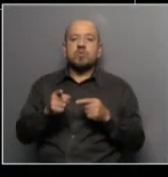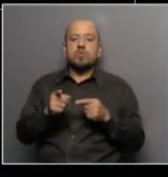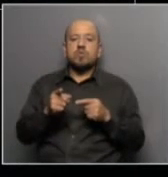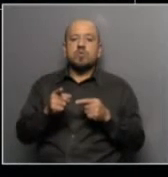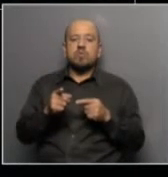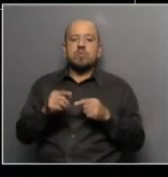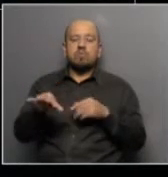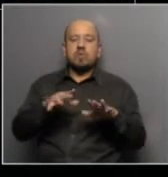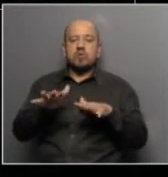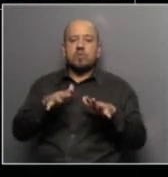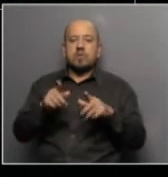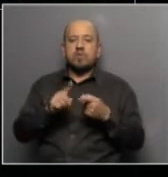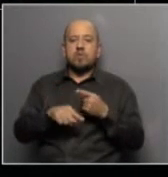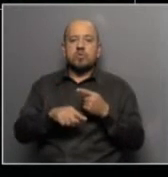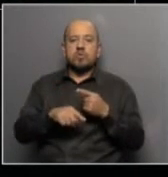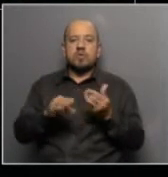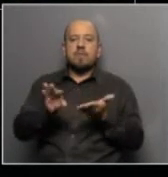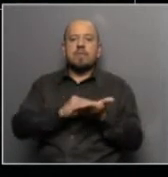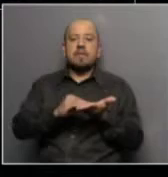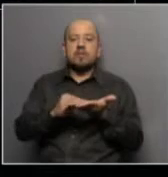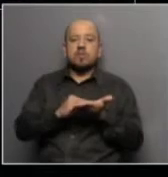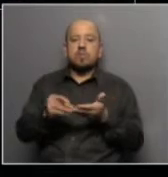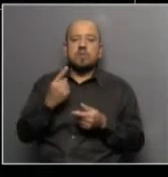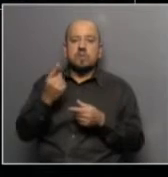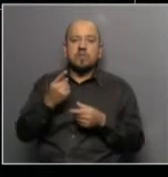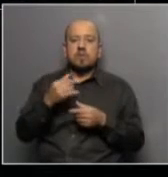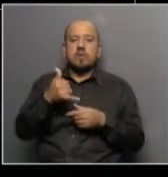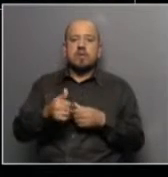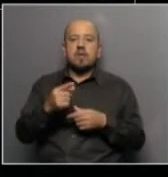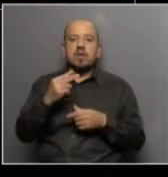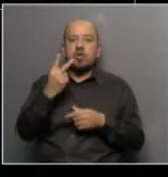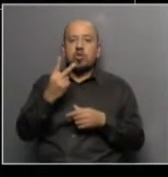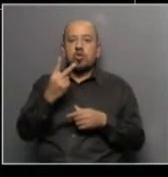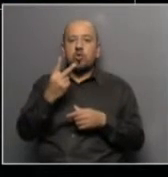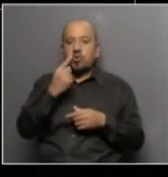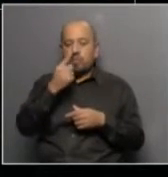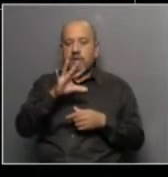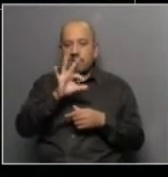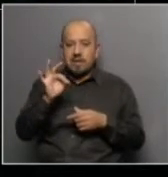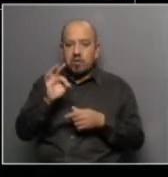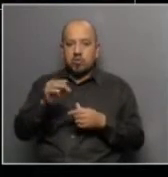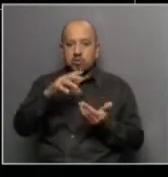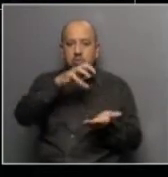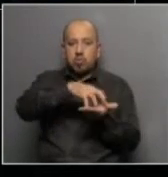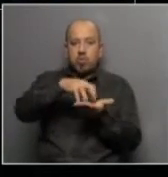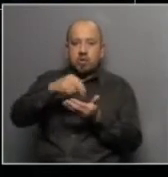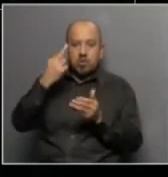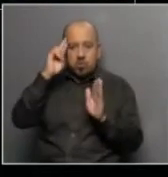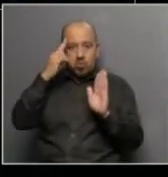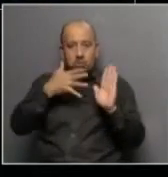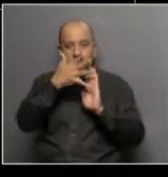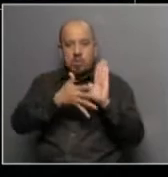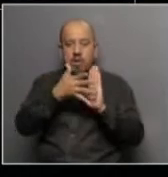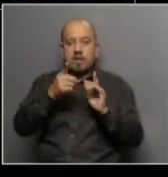daban que más o menos la administración central tiene 2.500 inmuebles, esto lo estoy comentando a nivel de todo el país, no solamente a